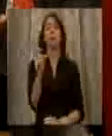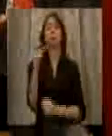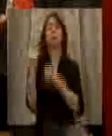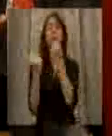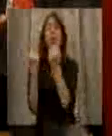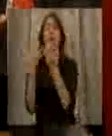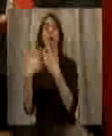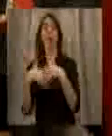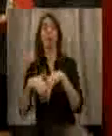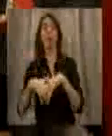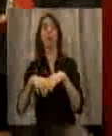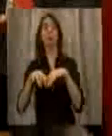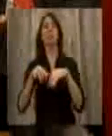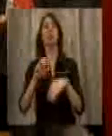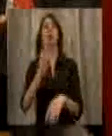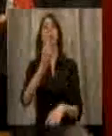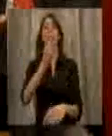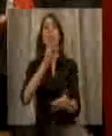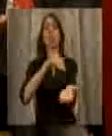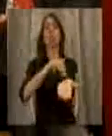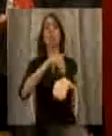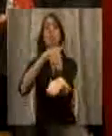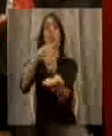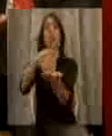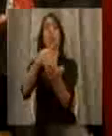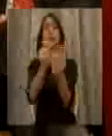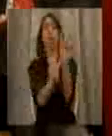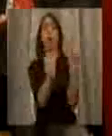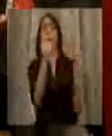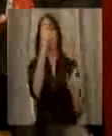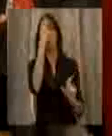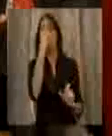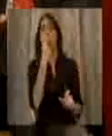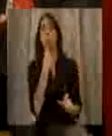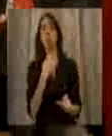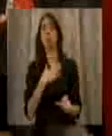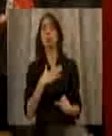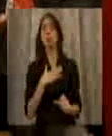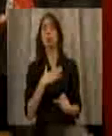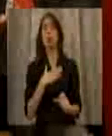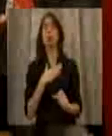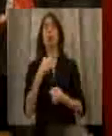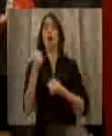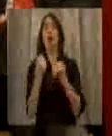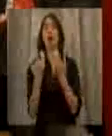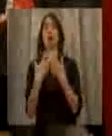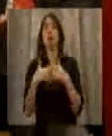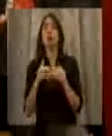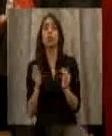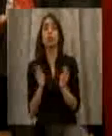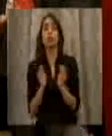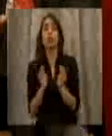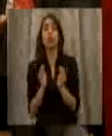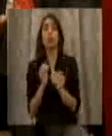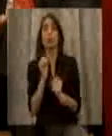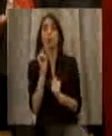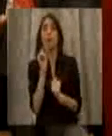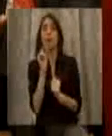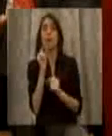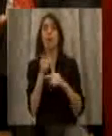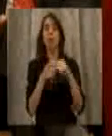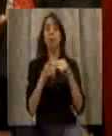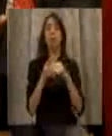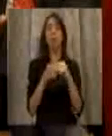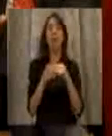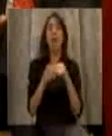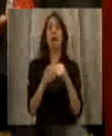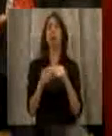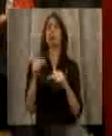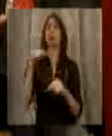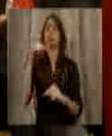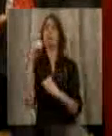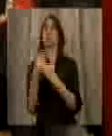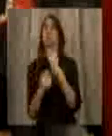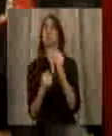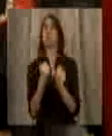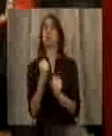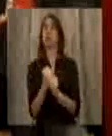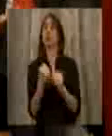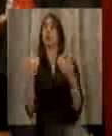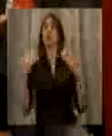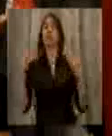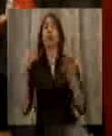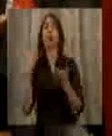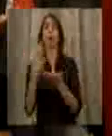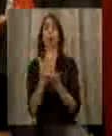empresas, 3 millones de personas, especialmente empresas pequeñas y medianas. Bueno, fíjense ustedes que este año hemos logrado